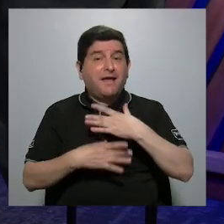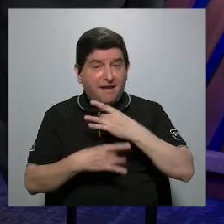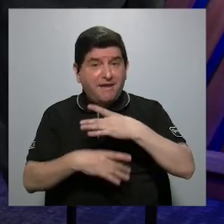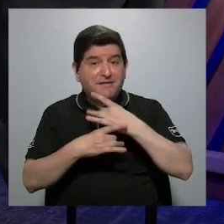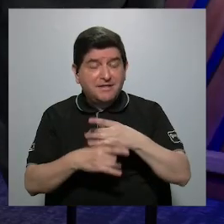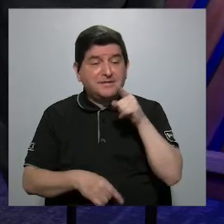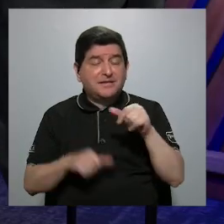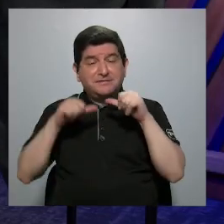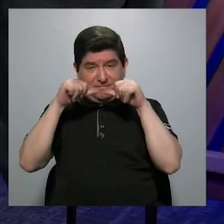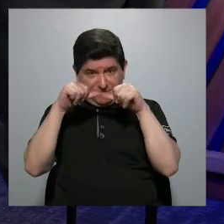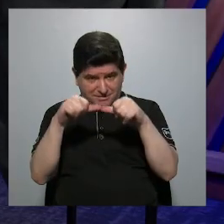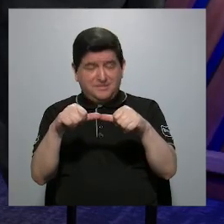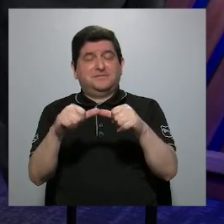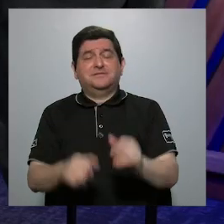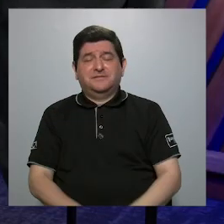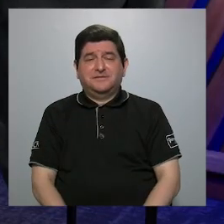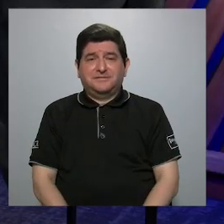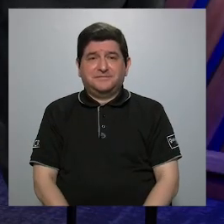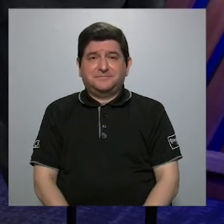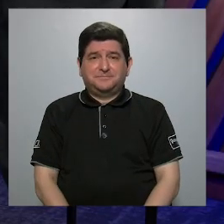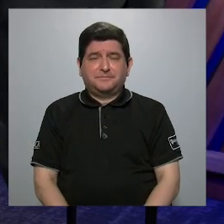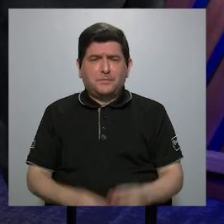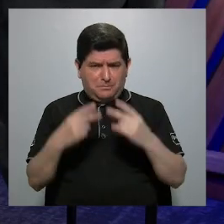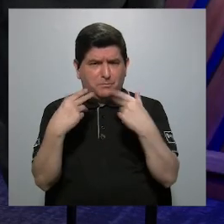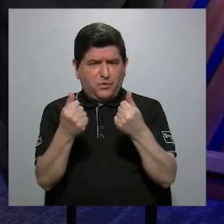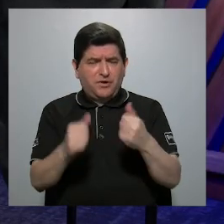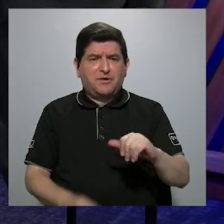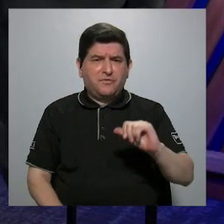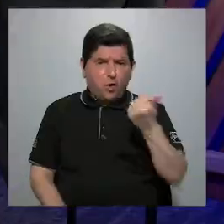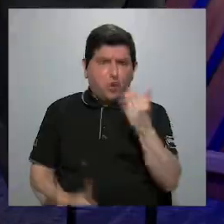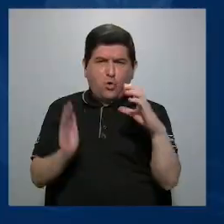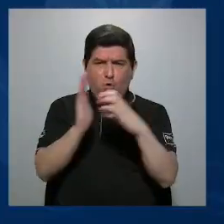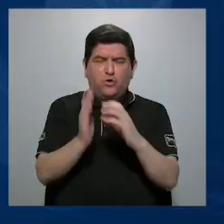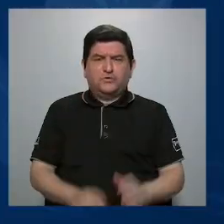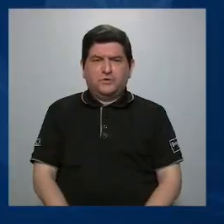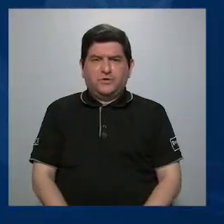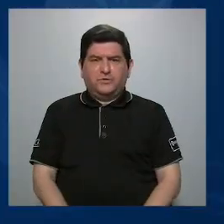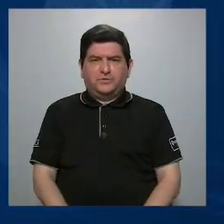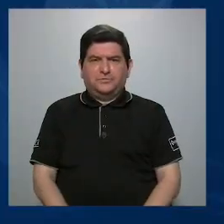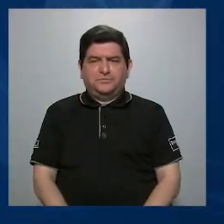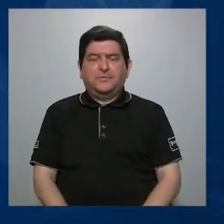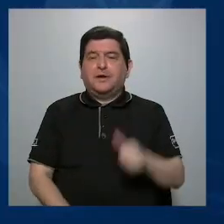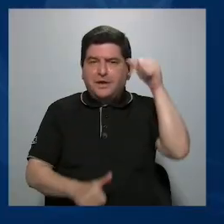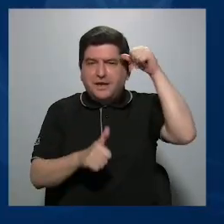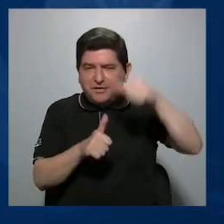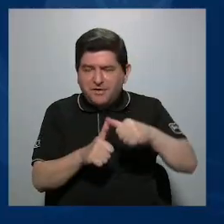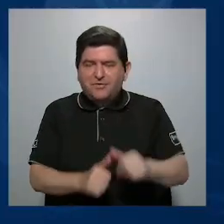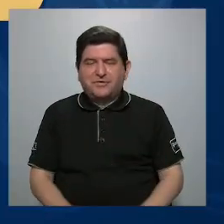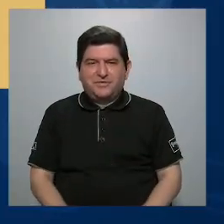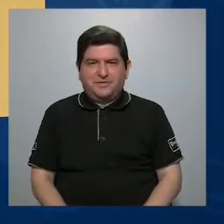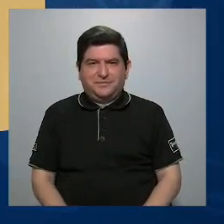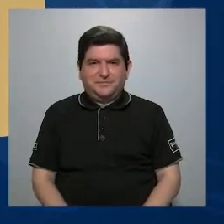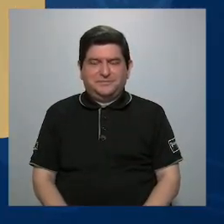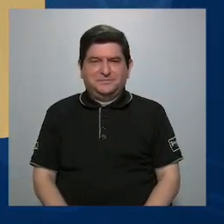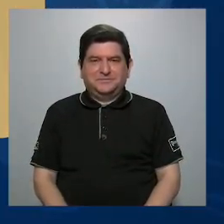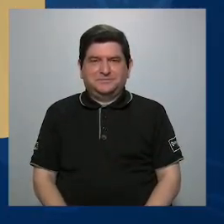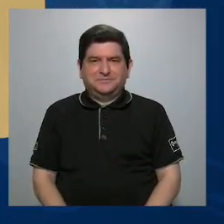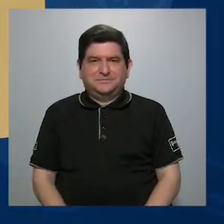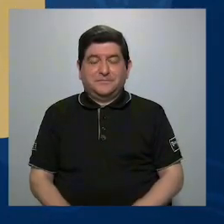Y es muy interesante, él continúa, dice rápidamente otro párrafo, tengámoslo presente para poner en